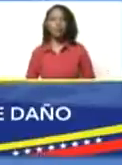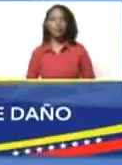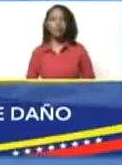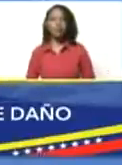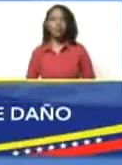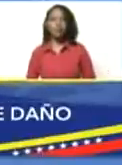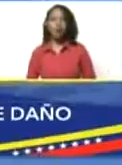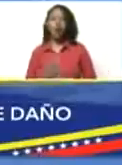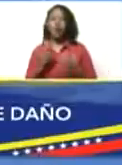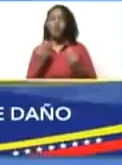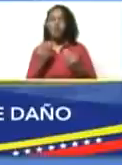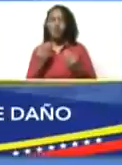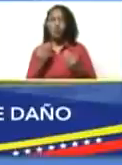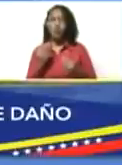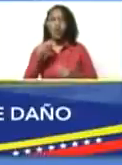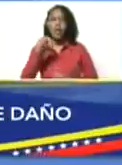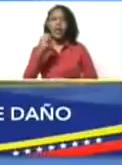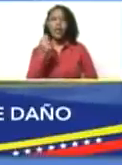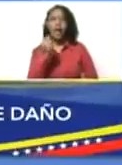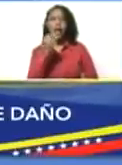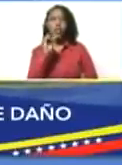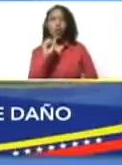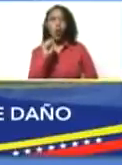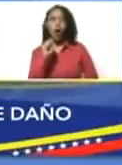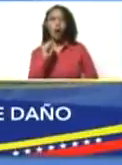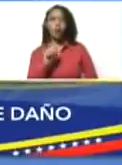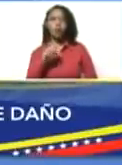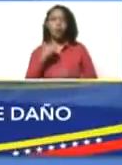Muy Aquiles Nazoniano,